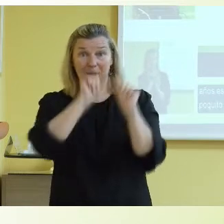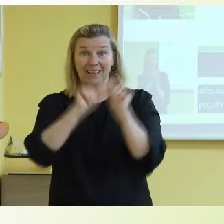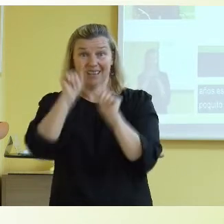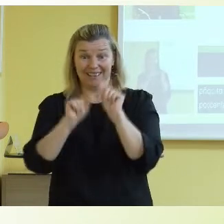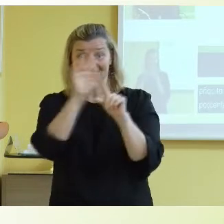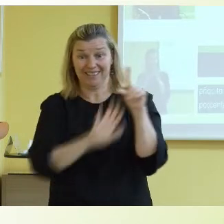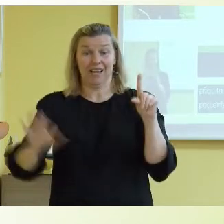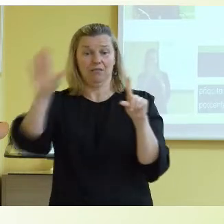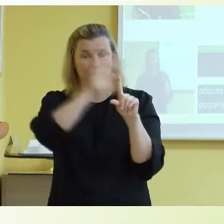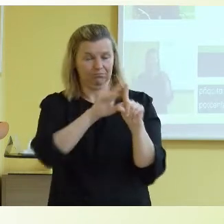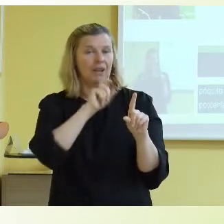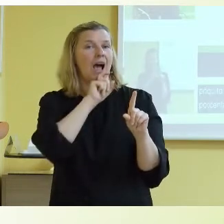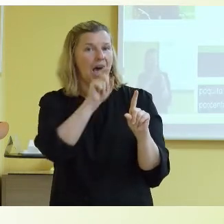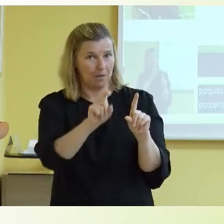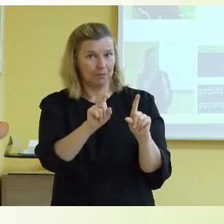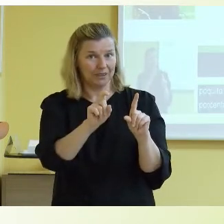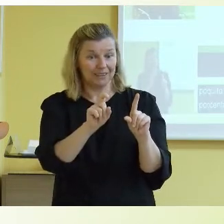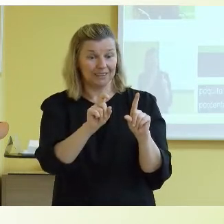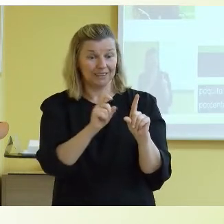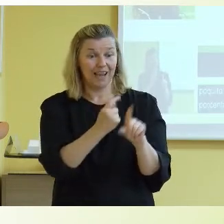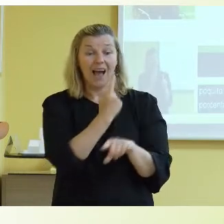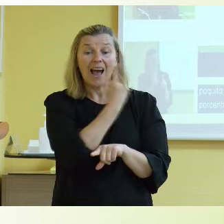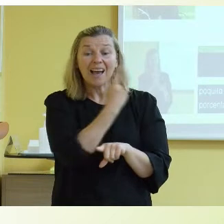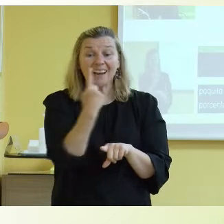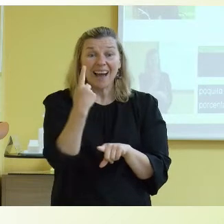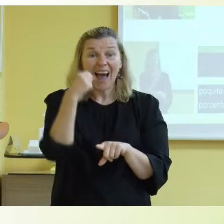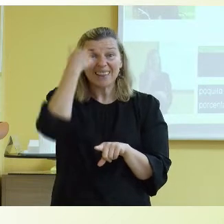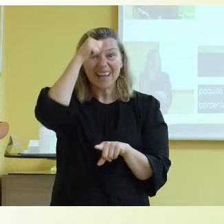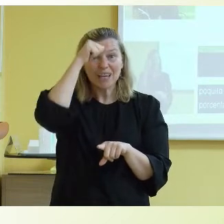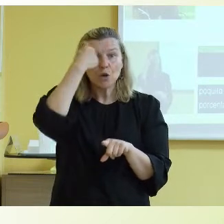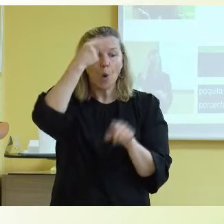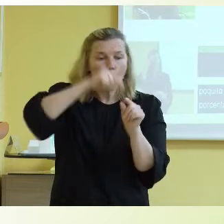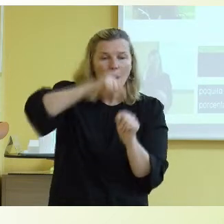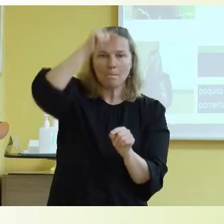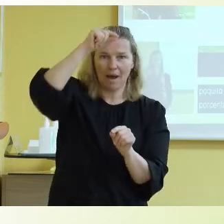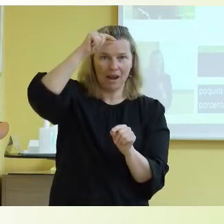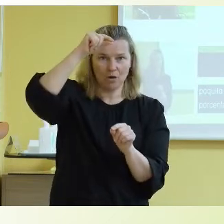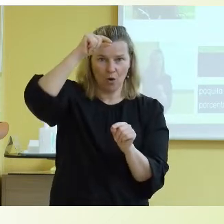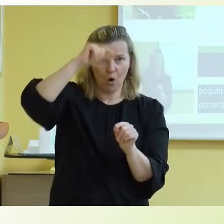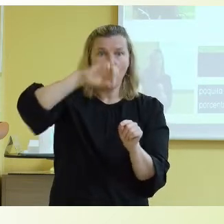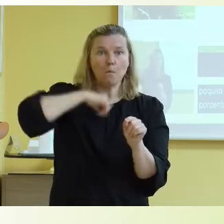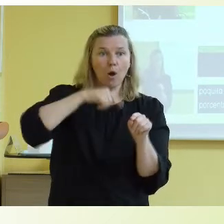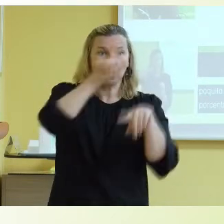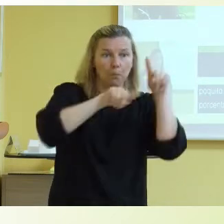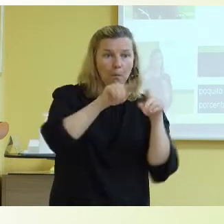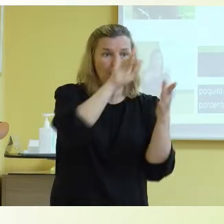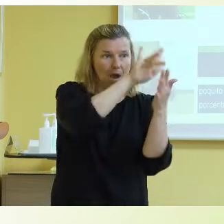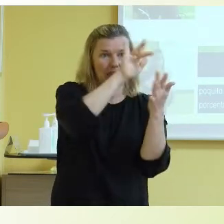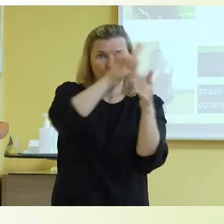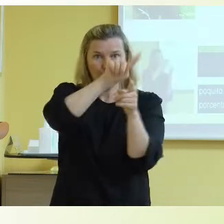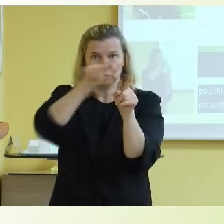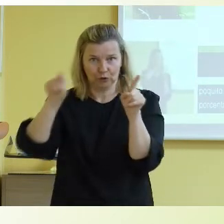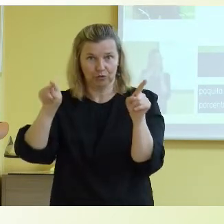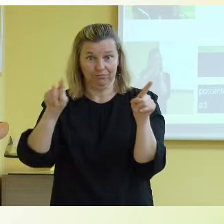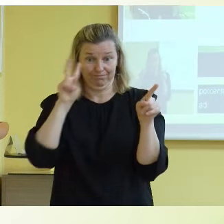advierte, cada niño no ocupa solamente una barra dentro del diagrama de barras, sino que puede estar ocupando varios diagramas de barras, como es habitual dentro